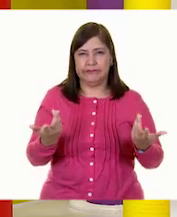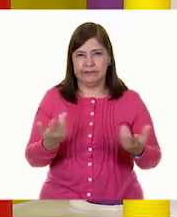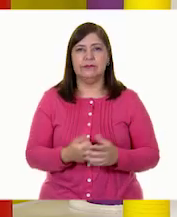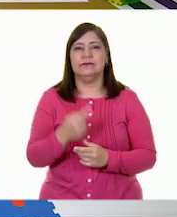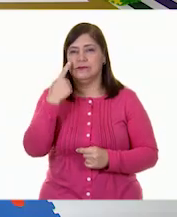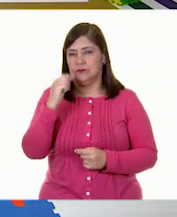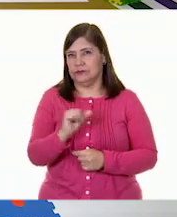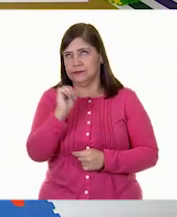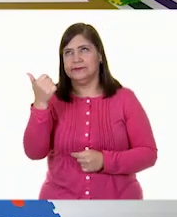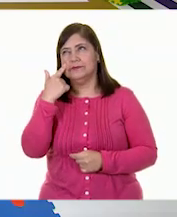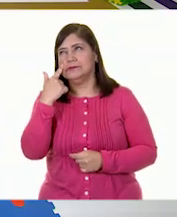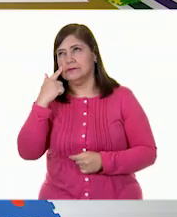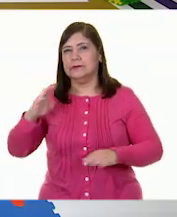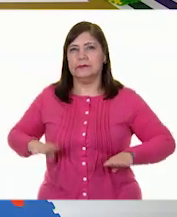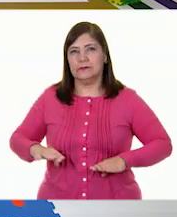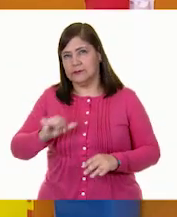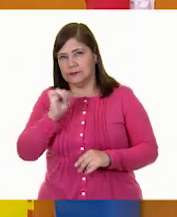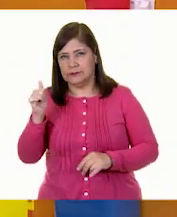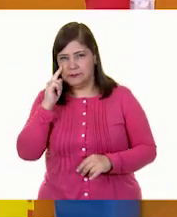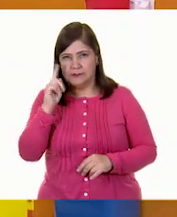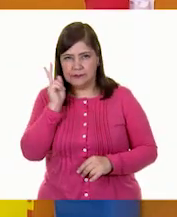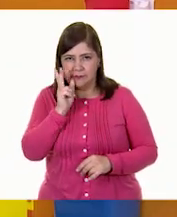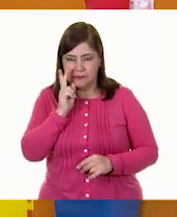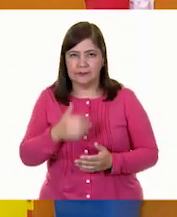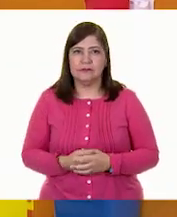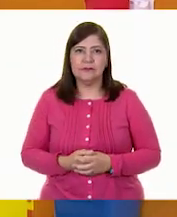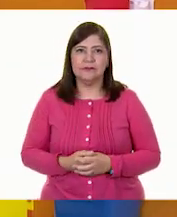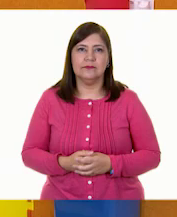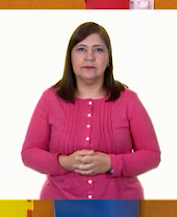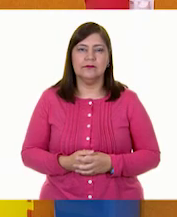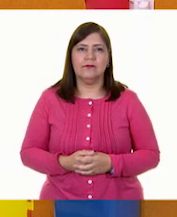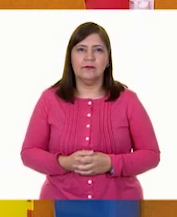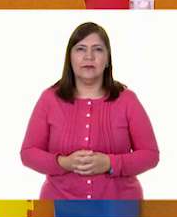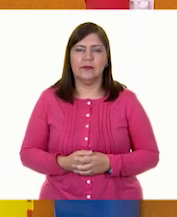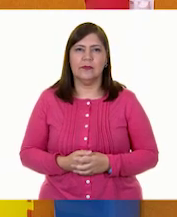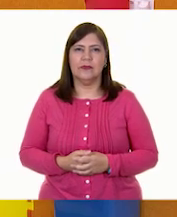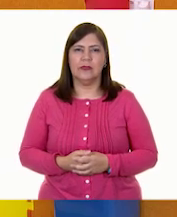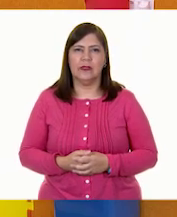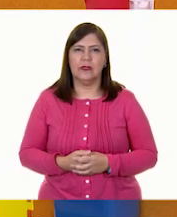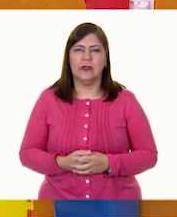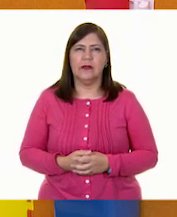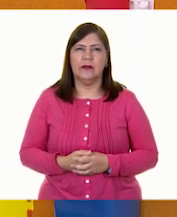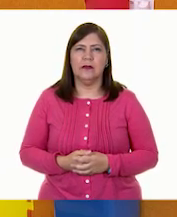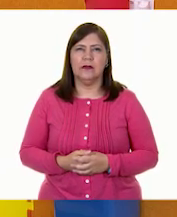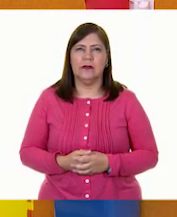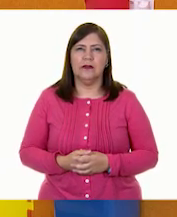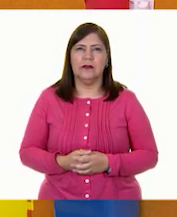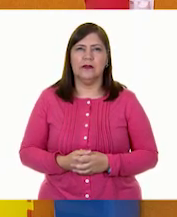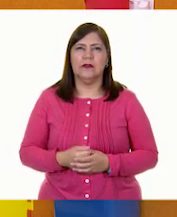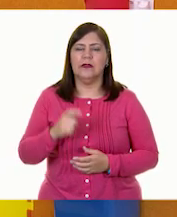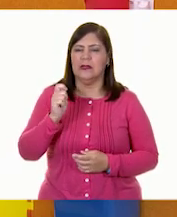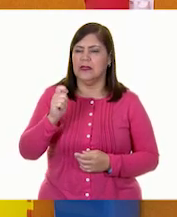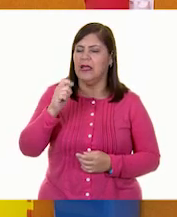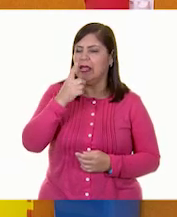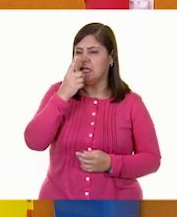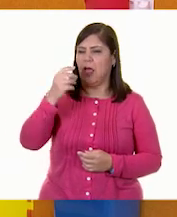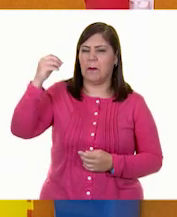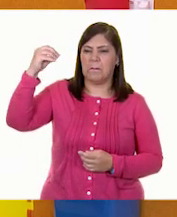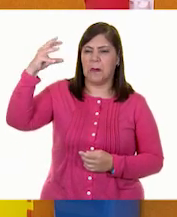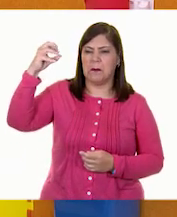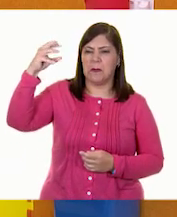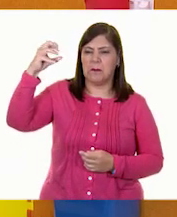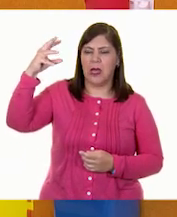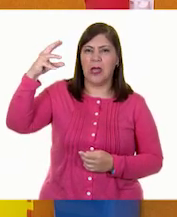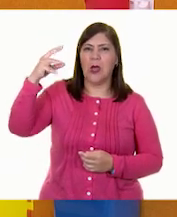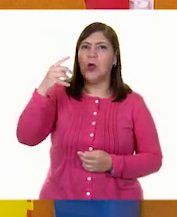más de ese estilo. A ver. Ahí les va. ¿Qué titila es rojo y